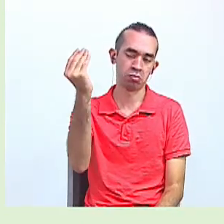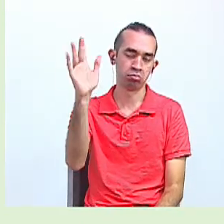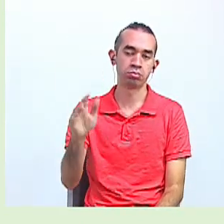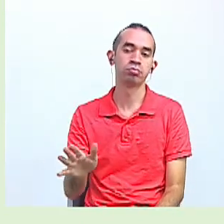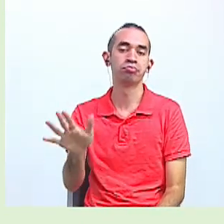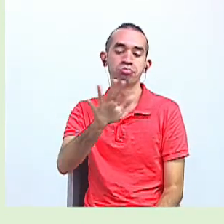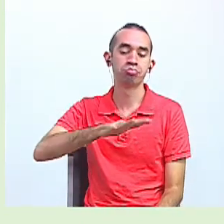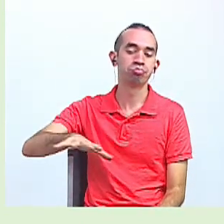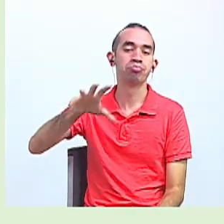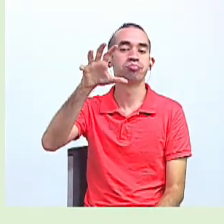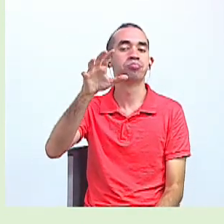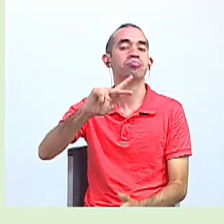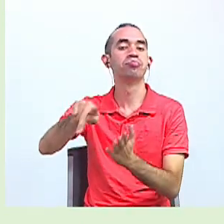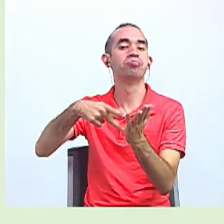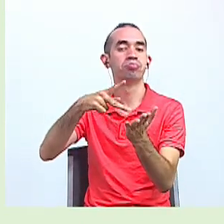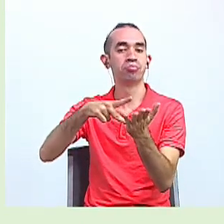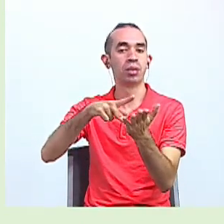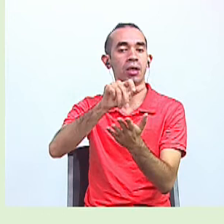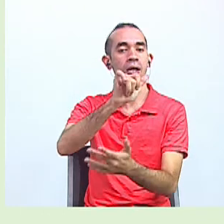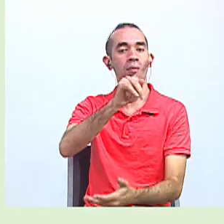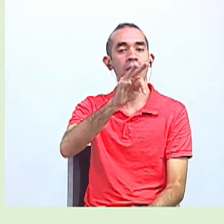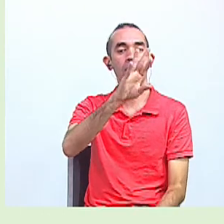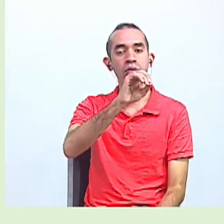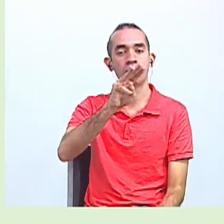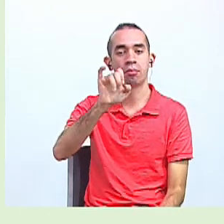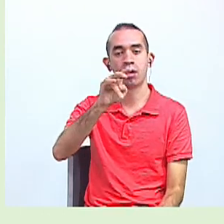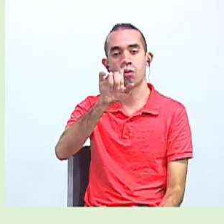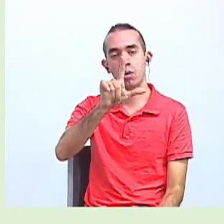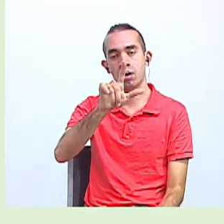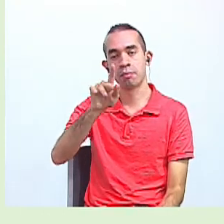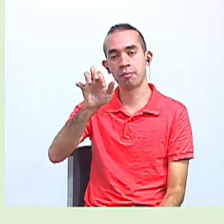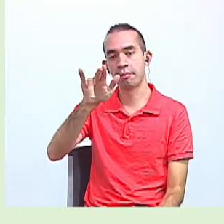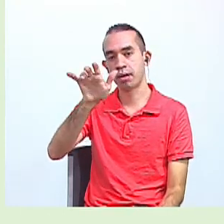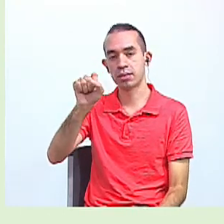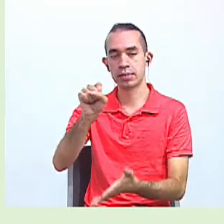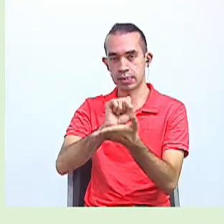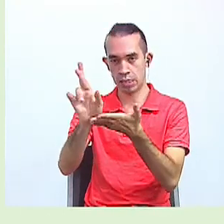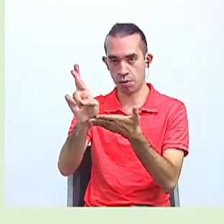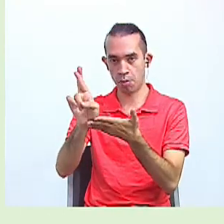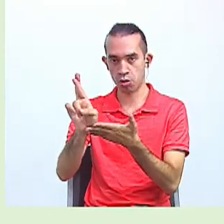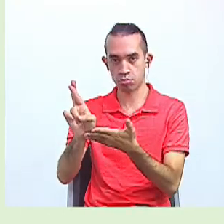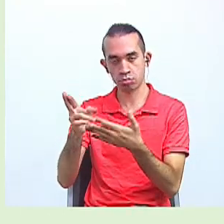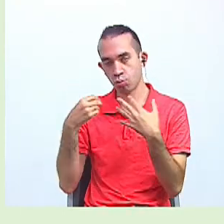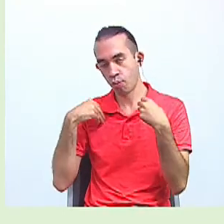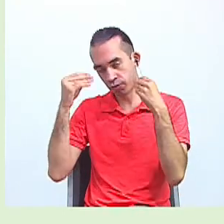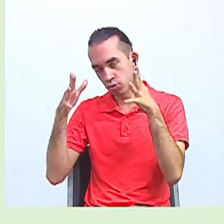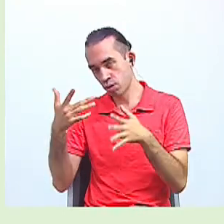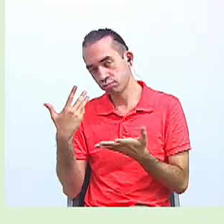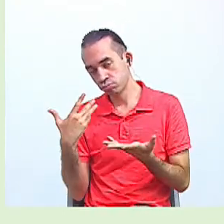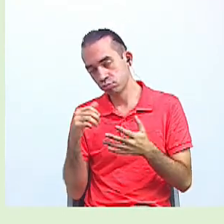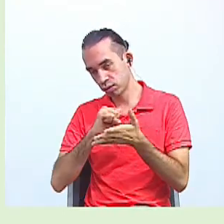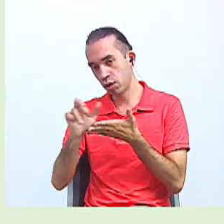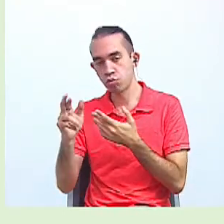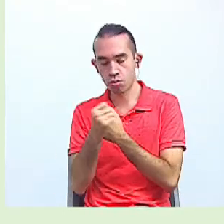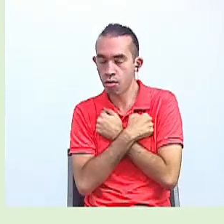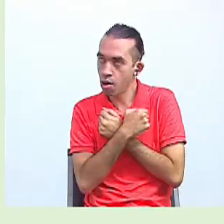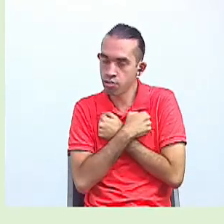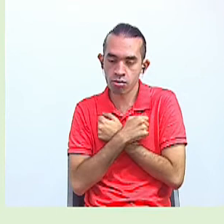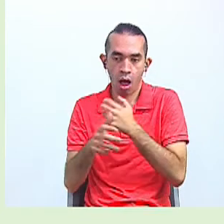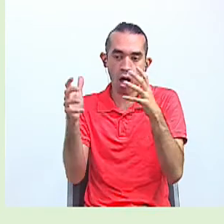Parque Alberto Manuel Brenes en San Ramón. Como soy de San Ramón, me encanta este cantón